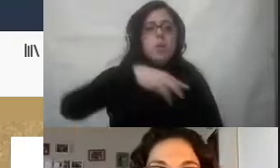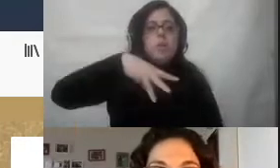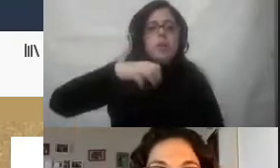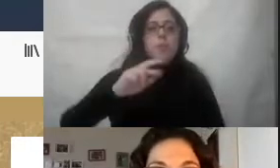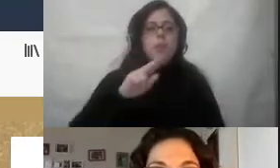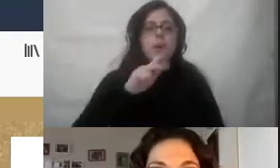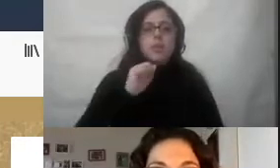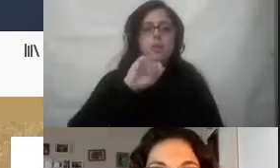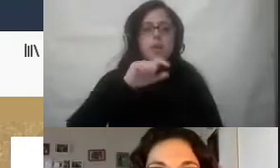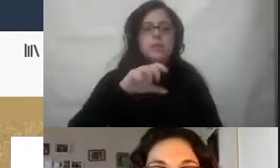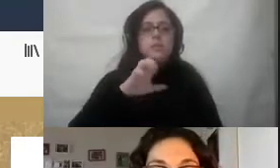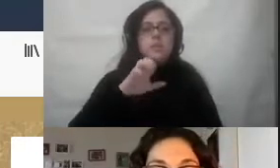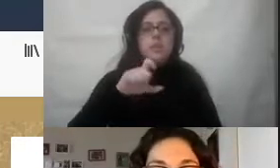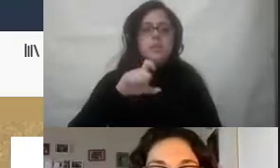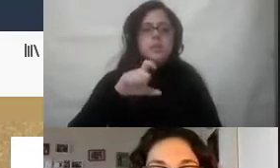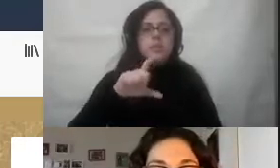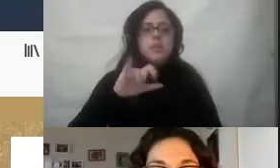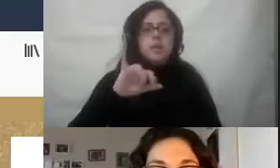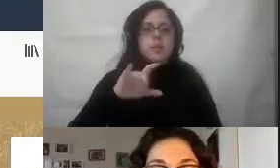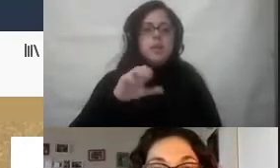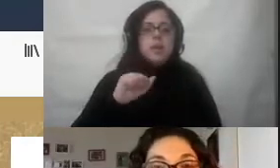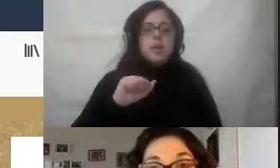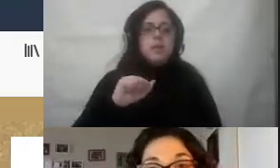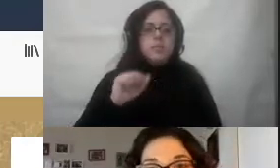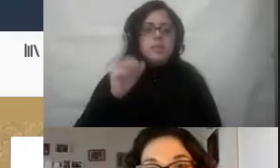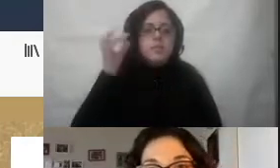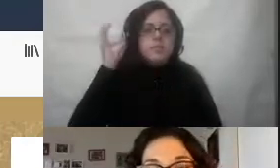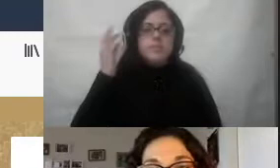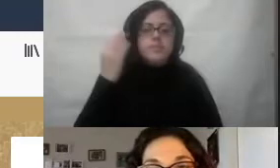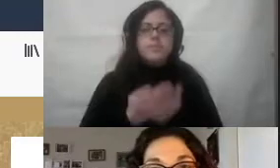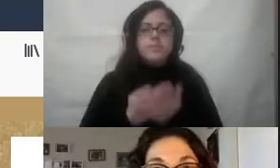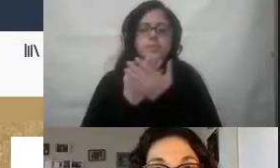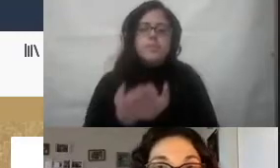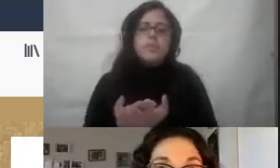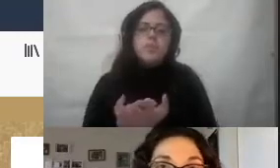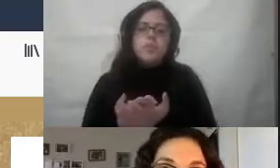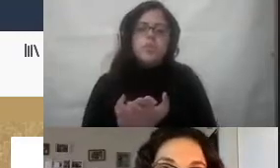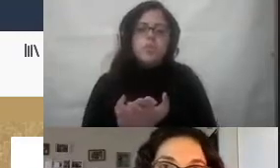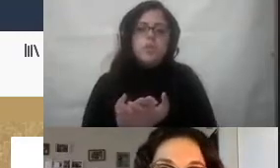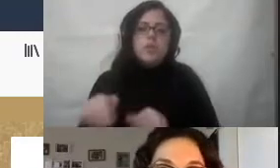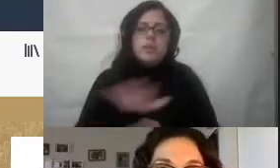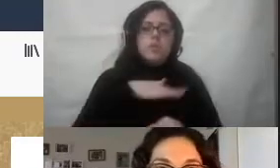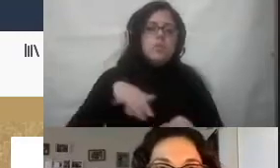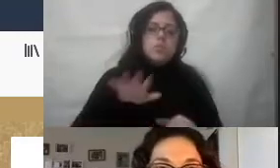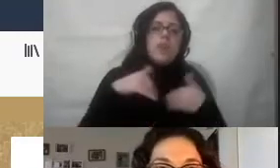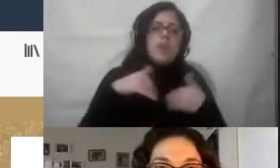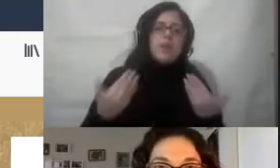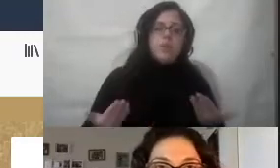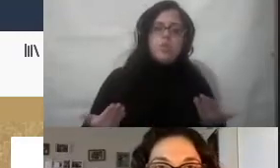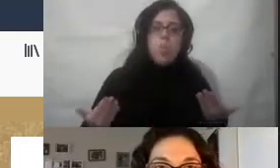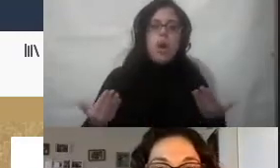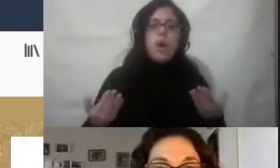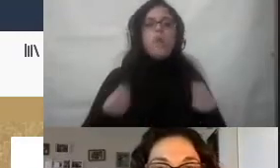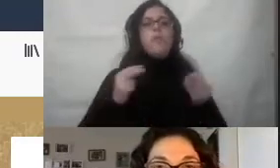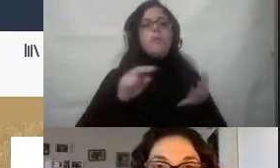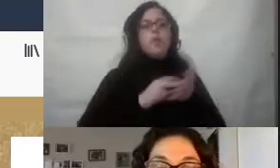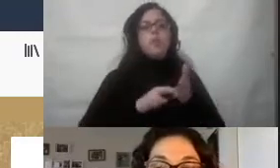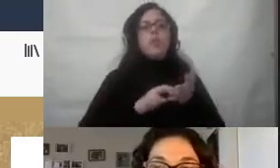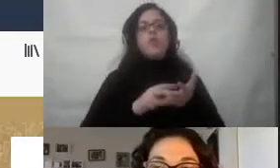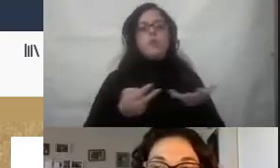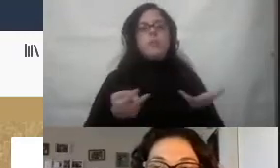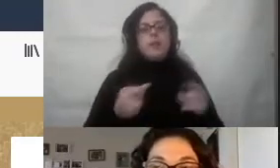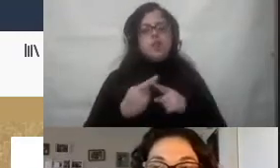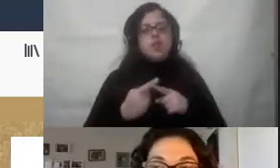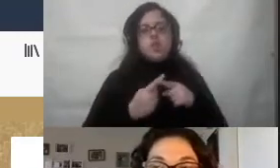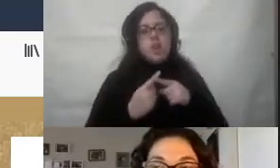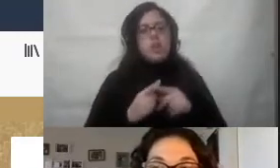Y bueno, ella propone, digamos, en el contexto colombiano además, ¿verdad?, con problemas sociales bien particulares,